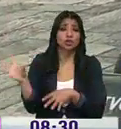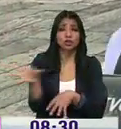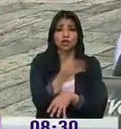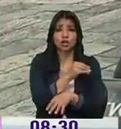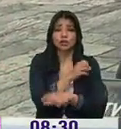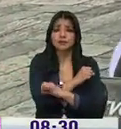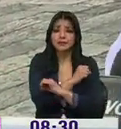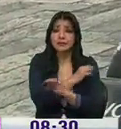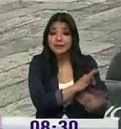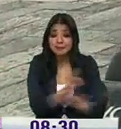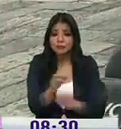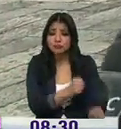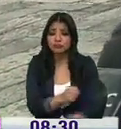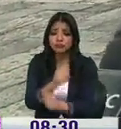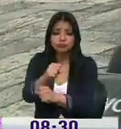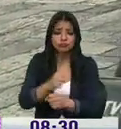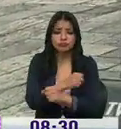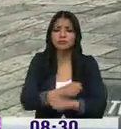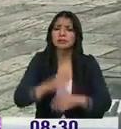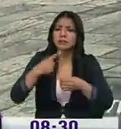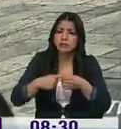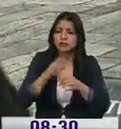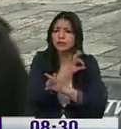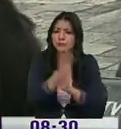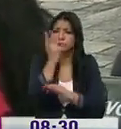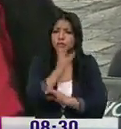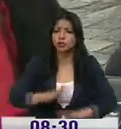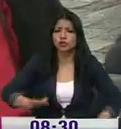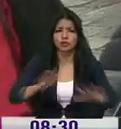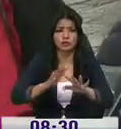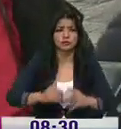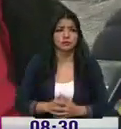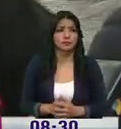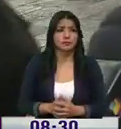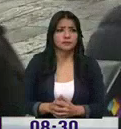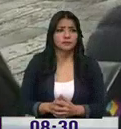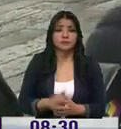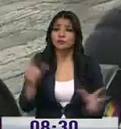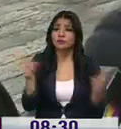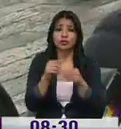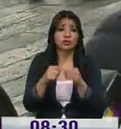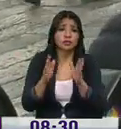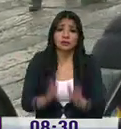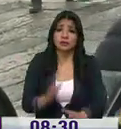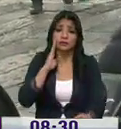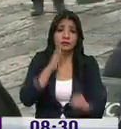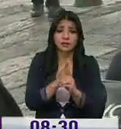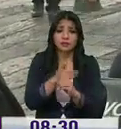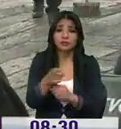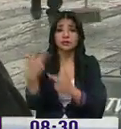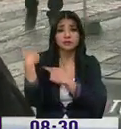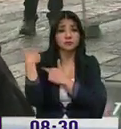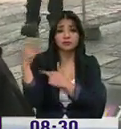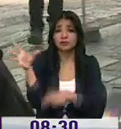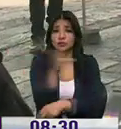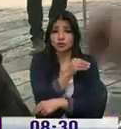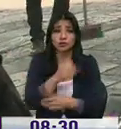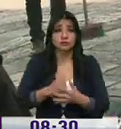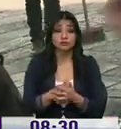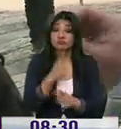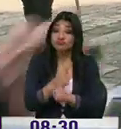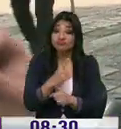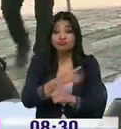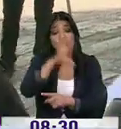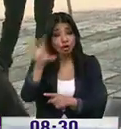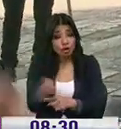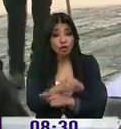cosas a favor de Quito, limpiar Quito, y que es una tarea de todos los quiteños, es la responsabilidad de todos. Por eso estamos todos